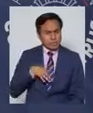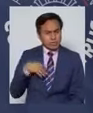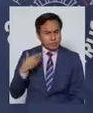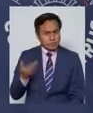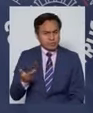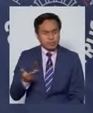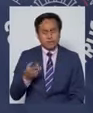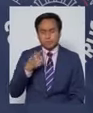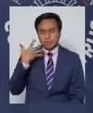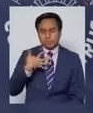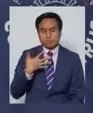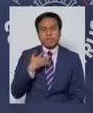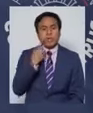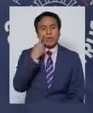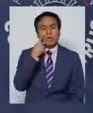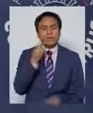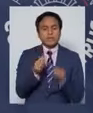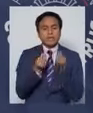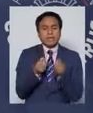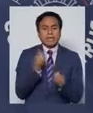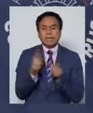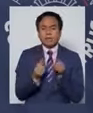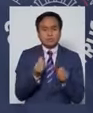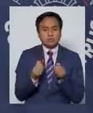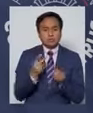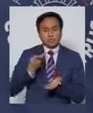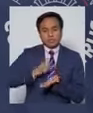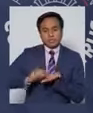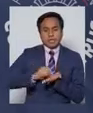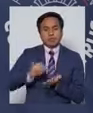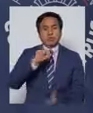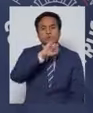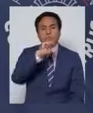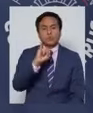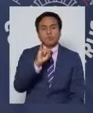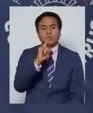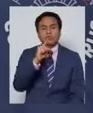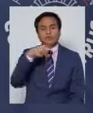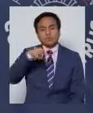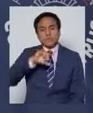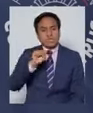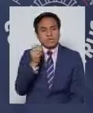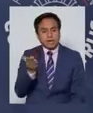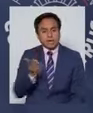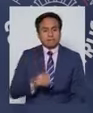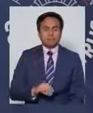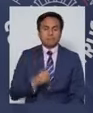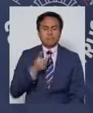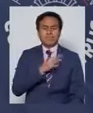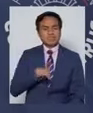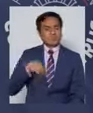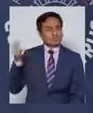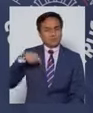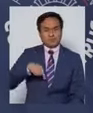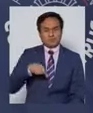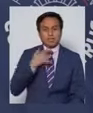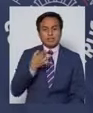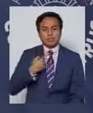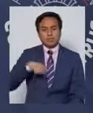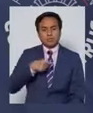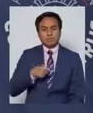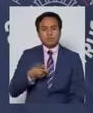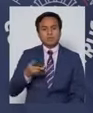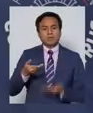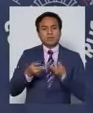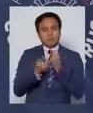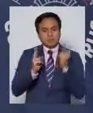Y muy importante, conocer bien qué pasó con el subsecretario Zúñiga. El ministro no está hoy día porque hoy día estamos nosotros dando el